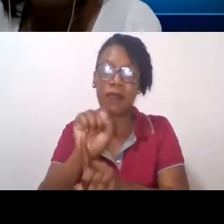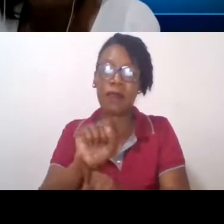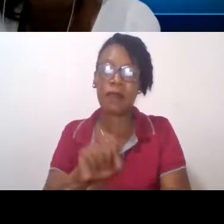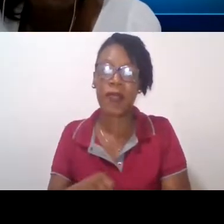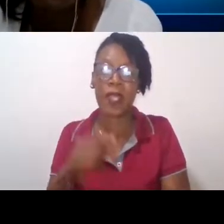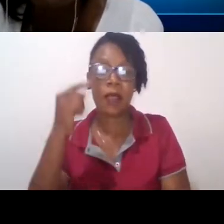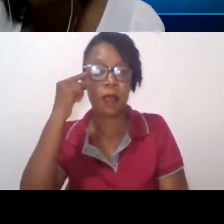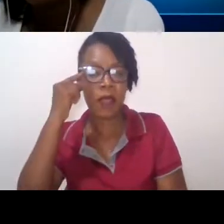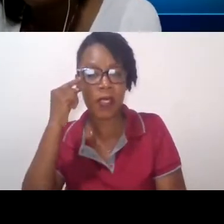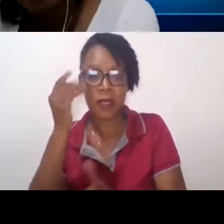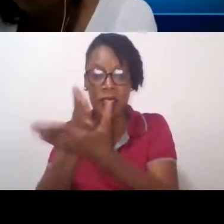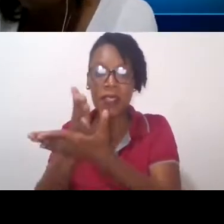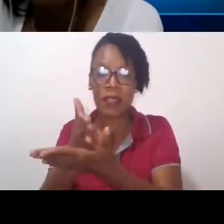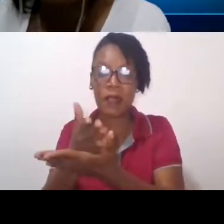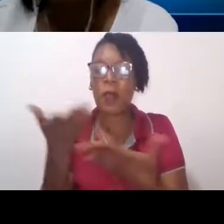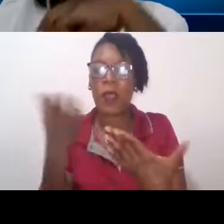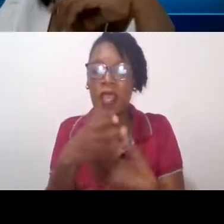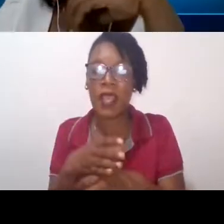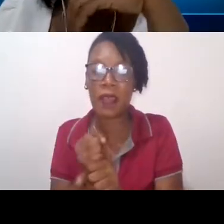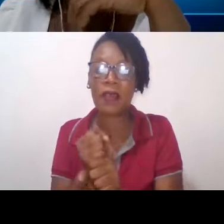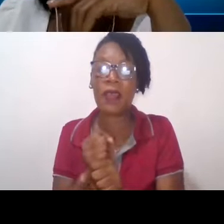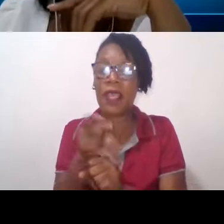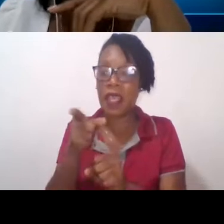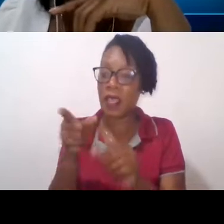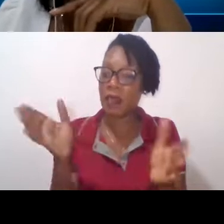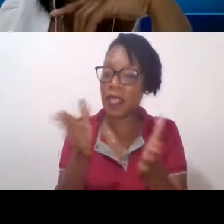puedo frenarle en lo que siento, y que ellos vayan generando